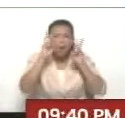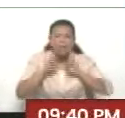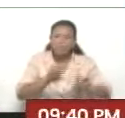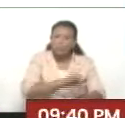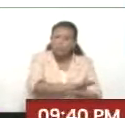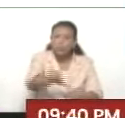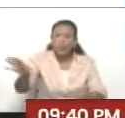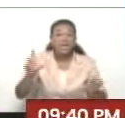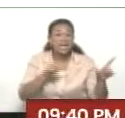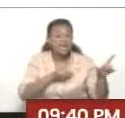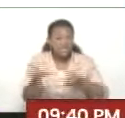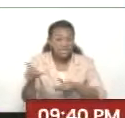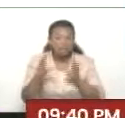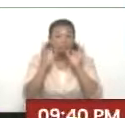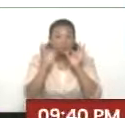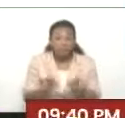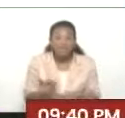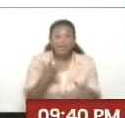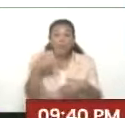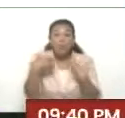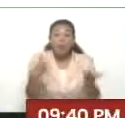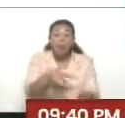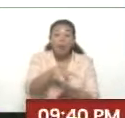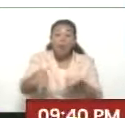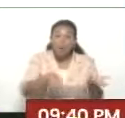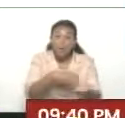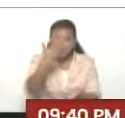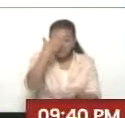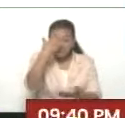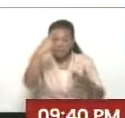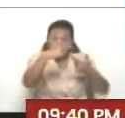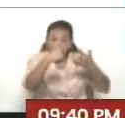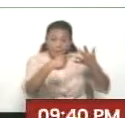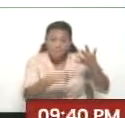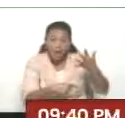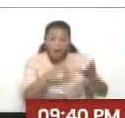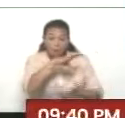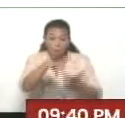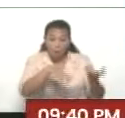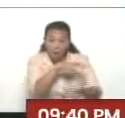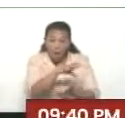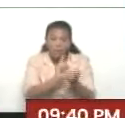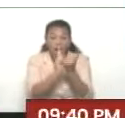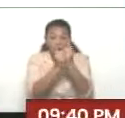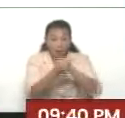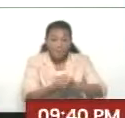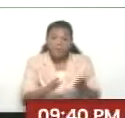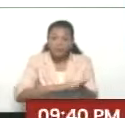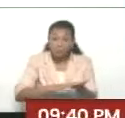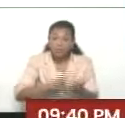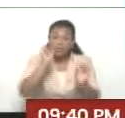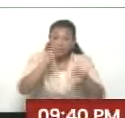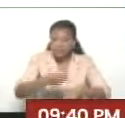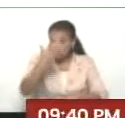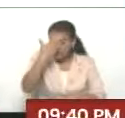ya tienen ustedes bien identificados los temas, los problemas que hay que caerle para solucionarlos,